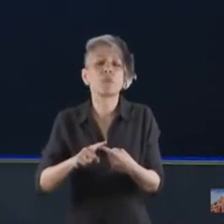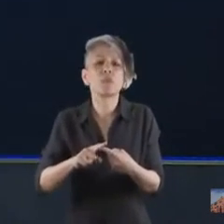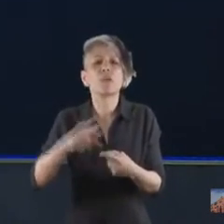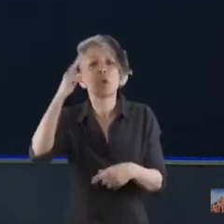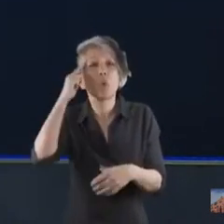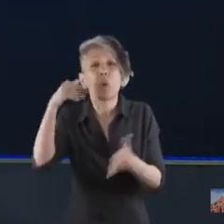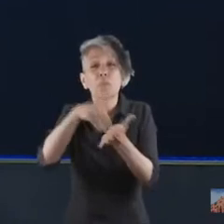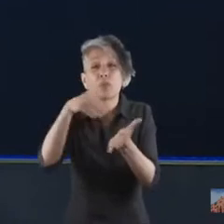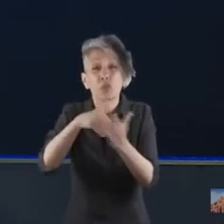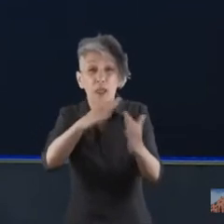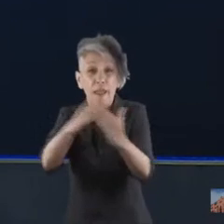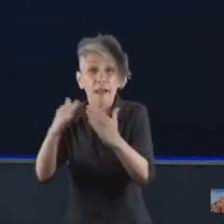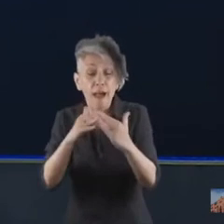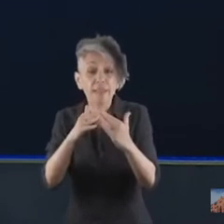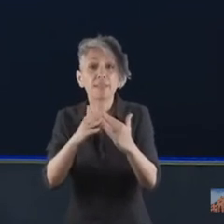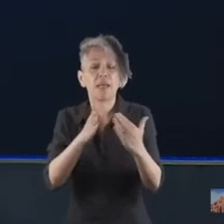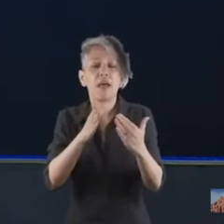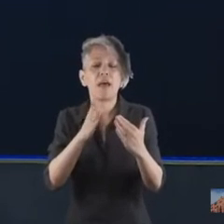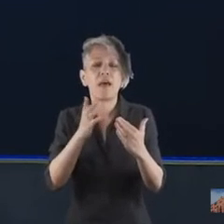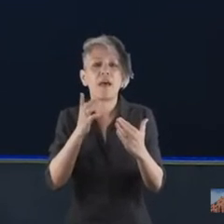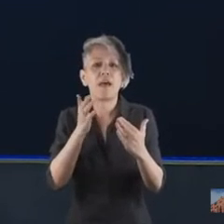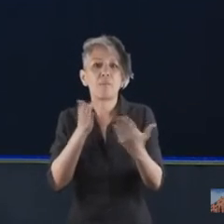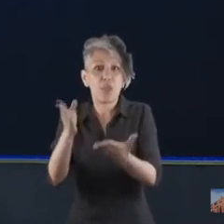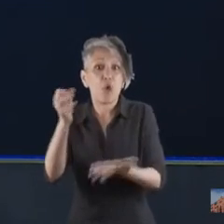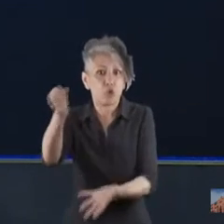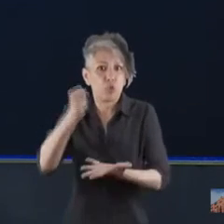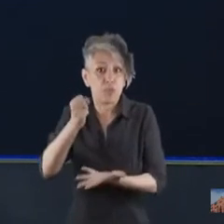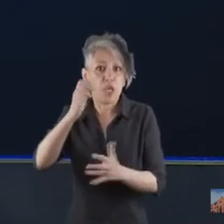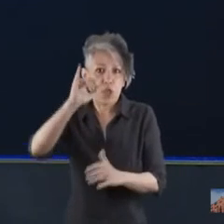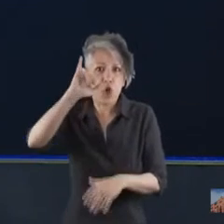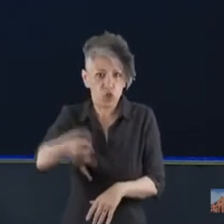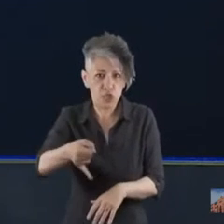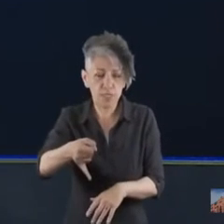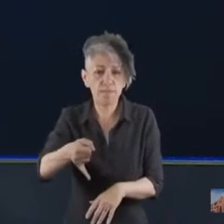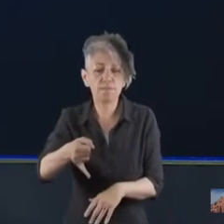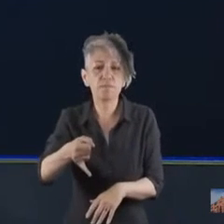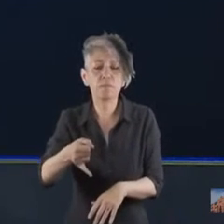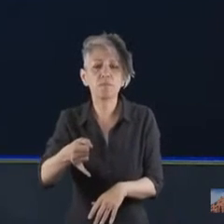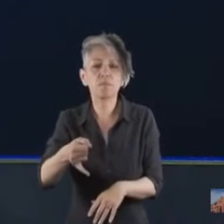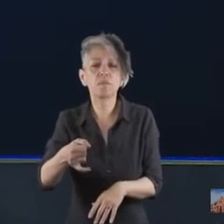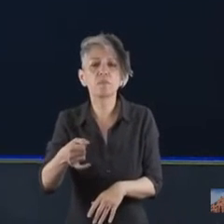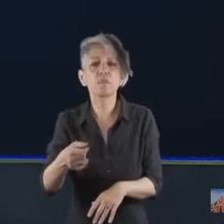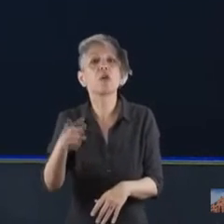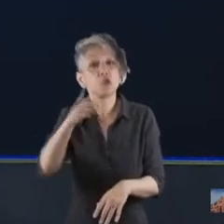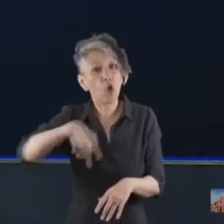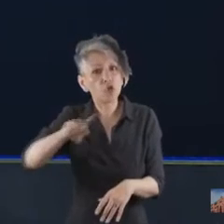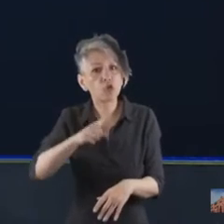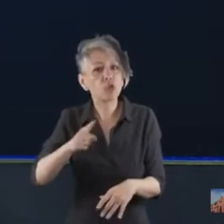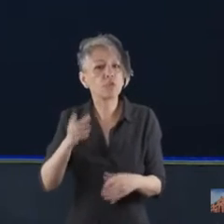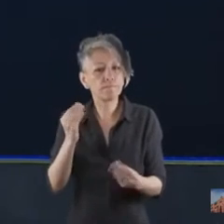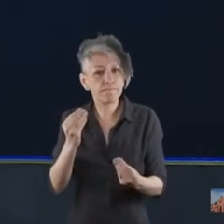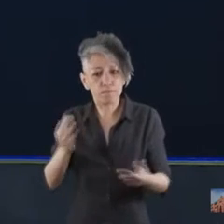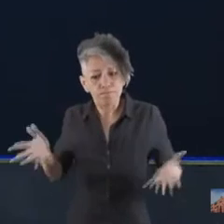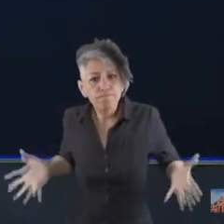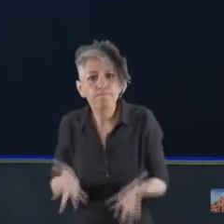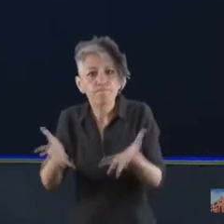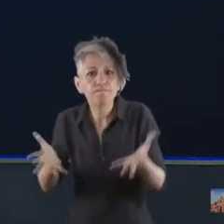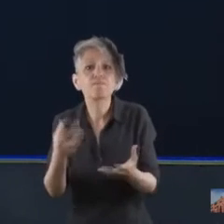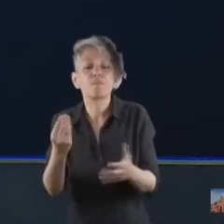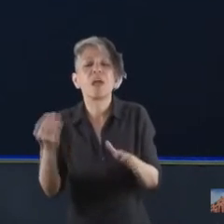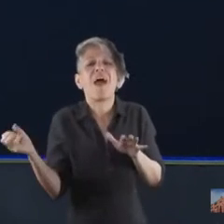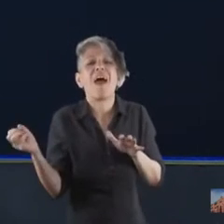millones de hogares que sí pidieron mantener el subsidio vamos a promover el ahorro por consumo